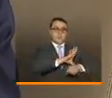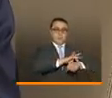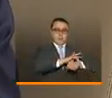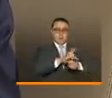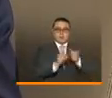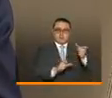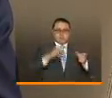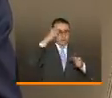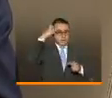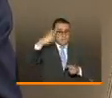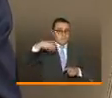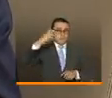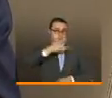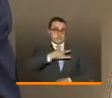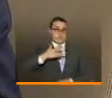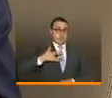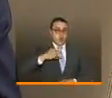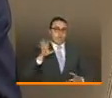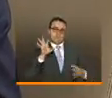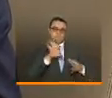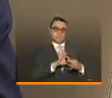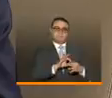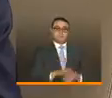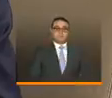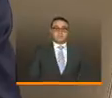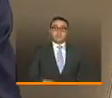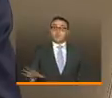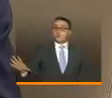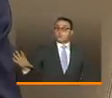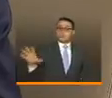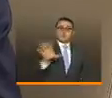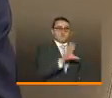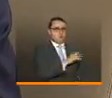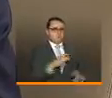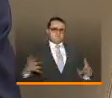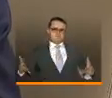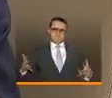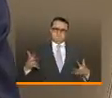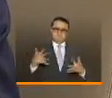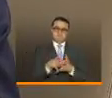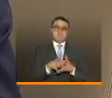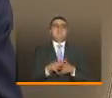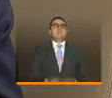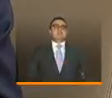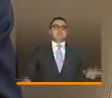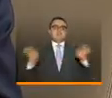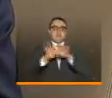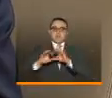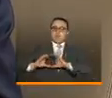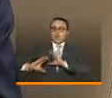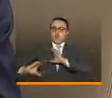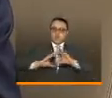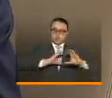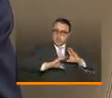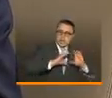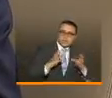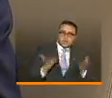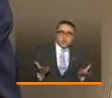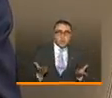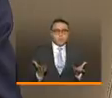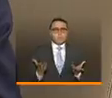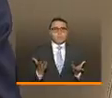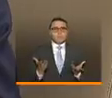en salud. Para esa armonización es fundamental que haya una comunicación, que haya un conocimiento